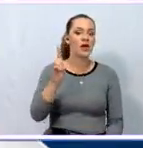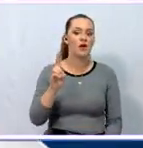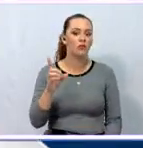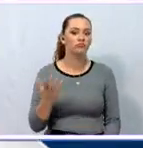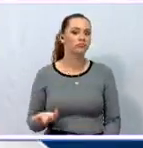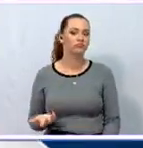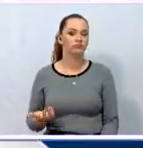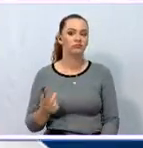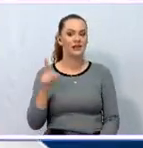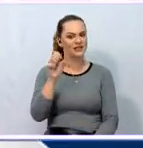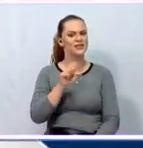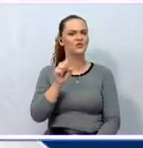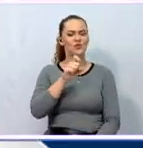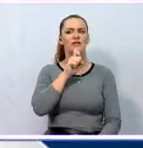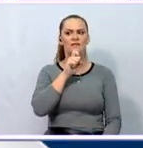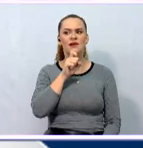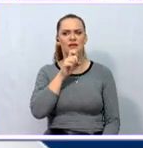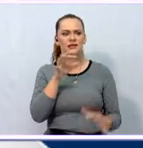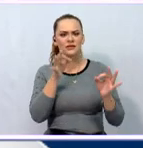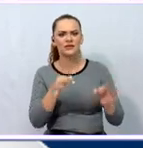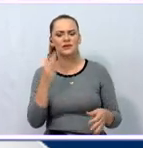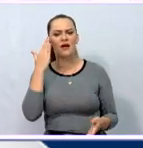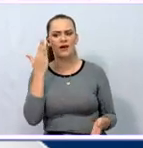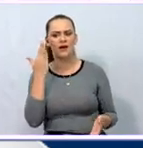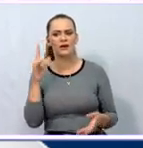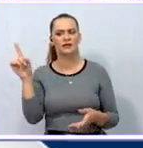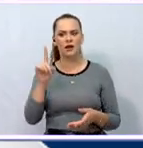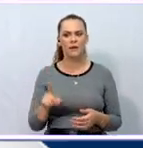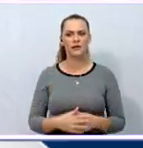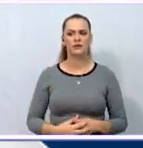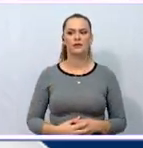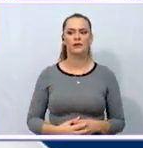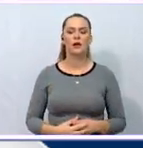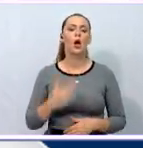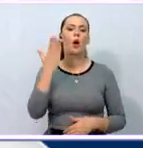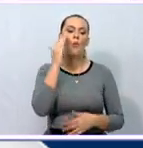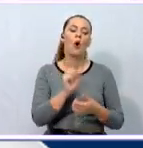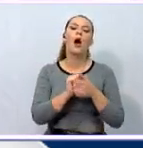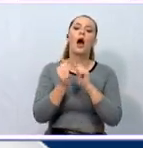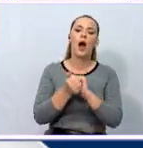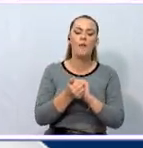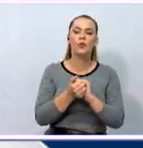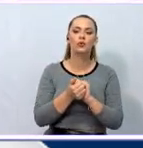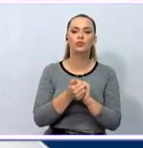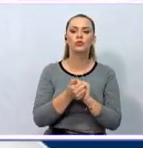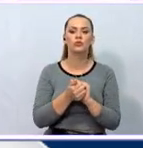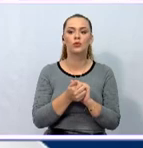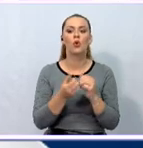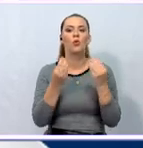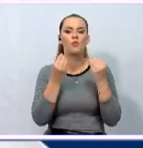y hay situaciones que cuestan determinar en el Saprissa por los cambios tan